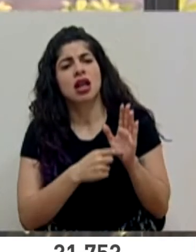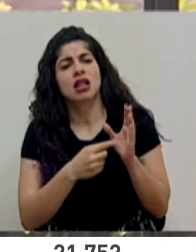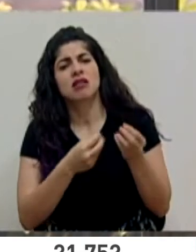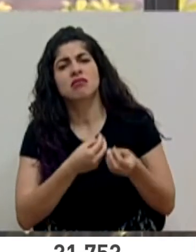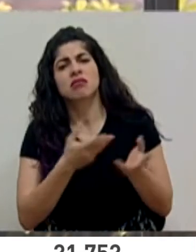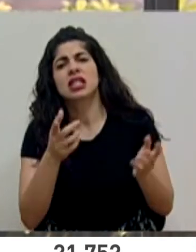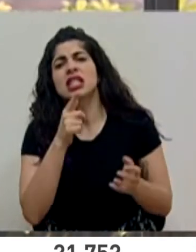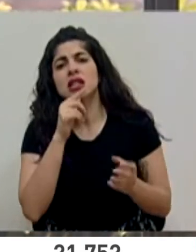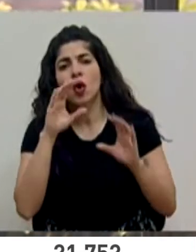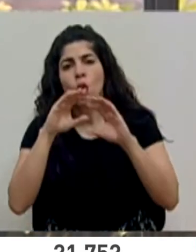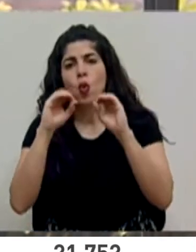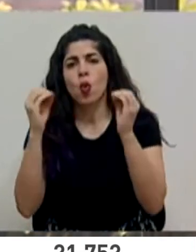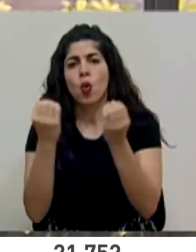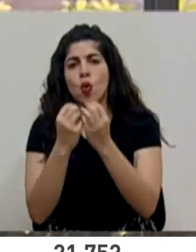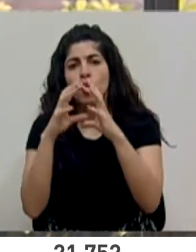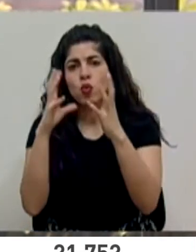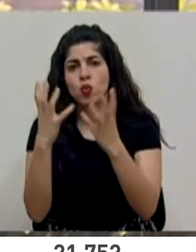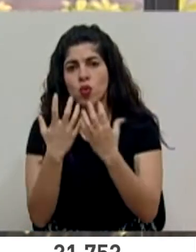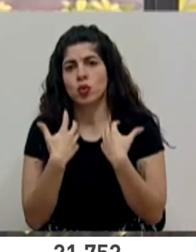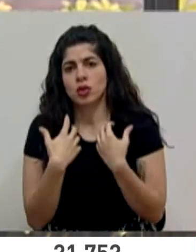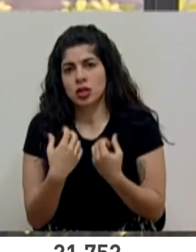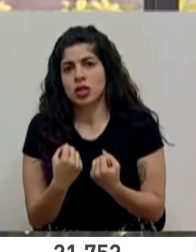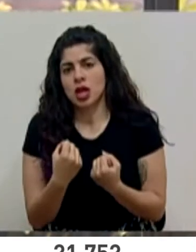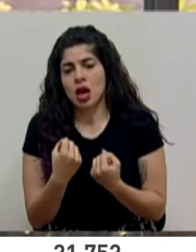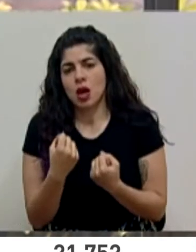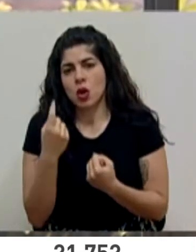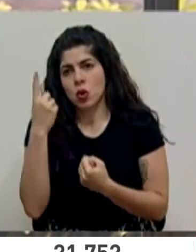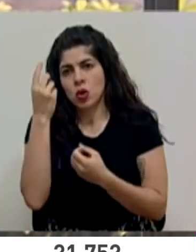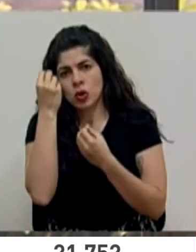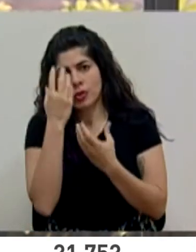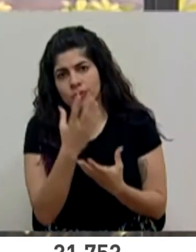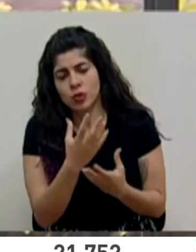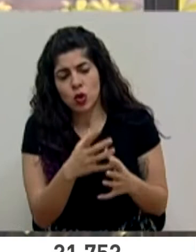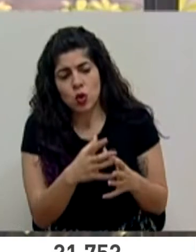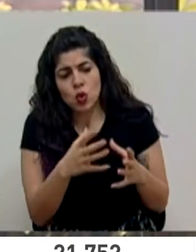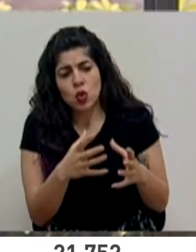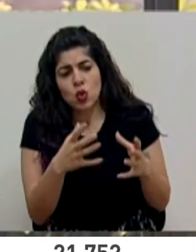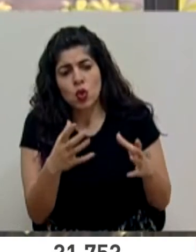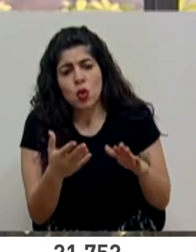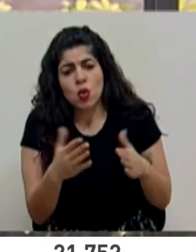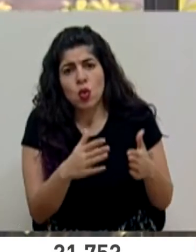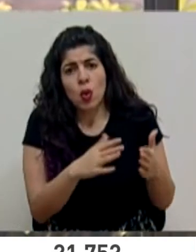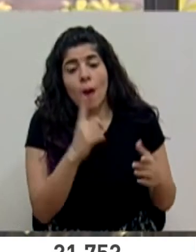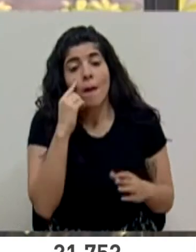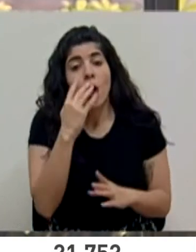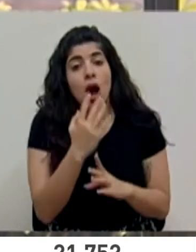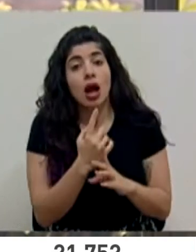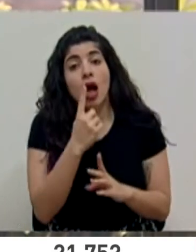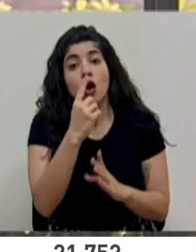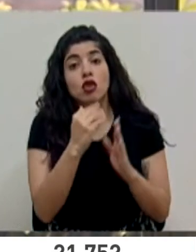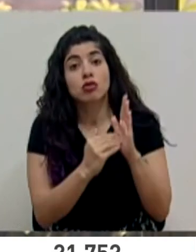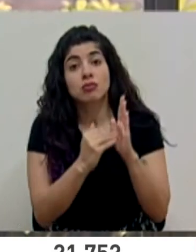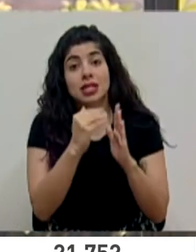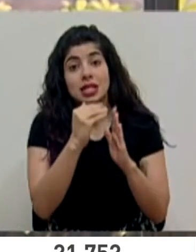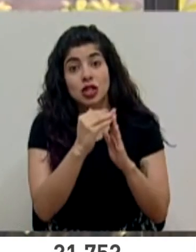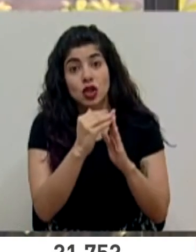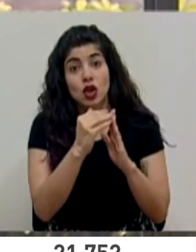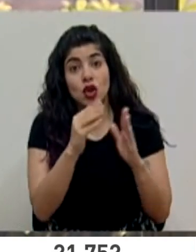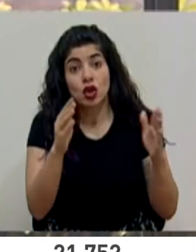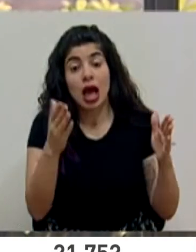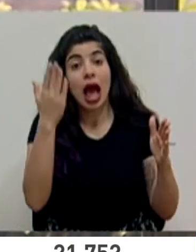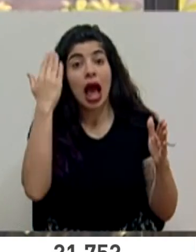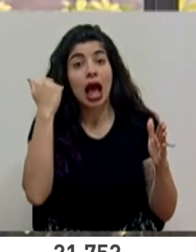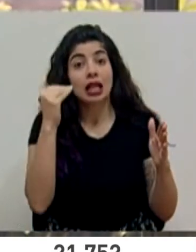la Organización Mundial de la Salud sobre el incremento en los casos de muertes por millón de habitantes en el caso del país, que